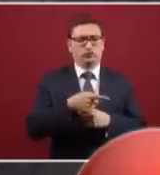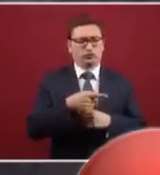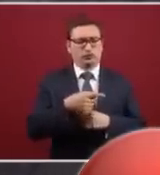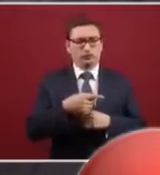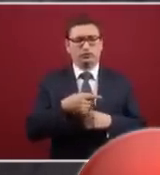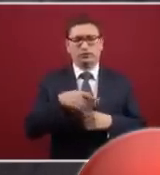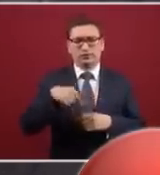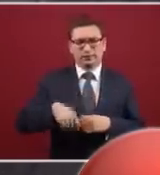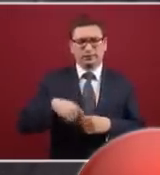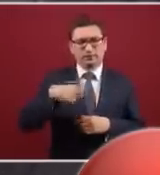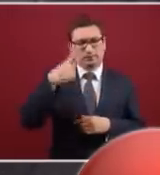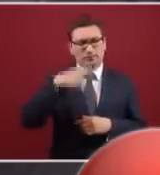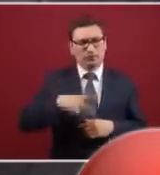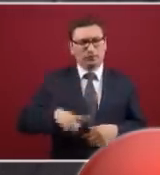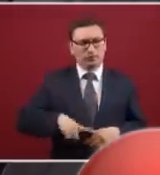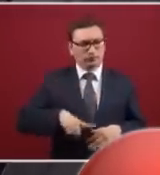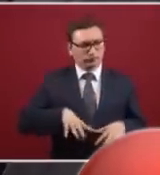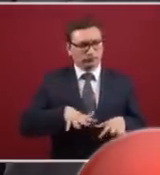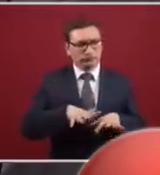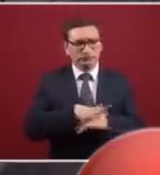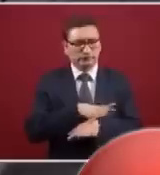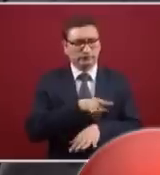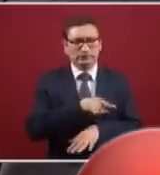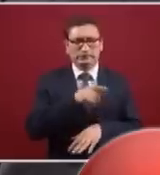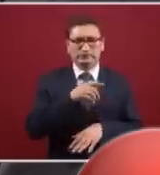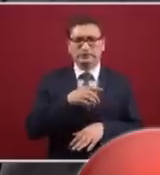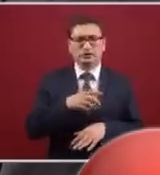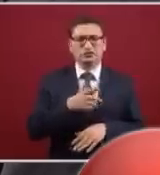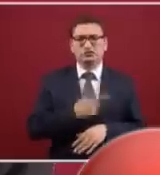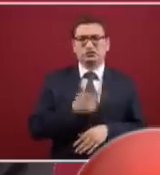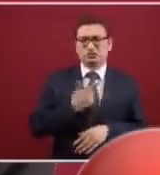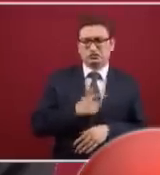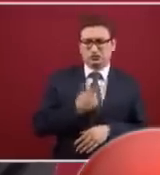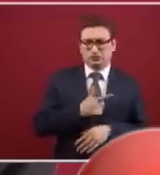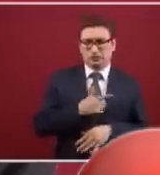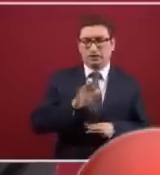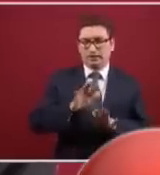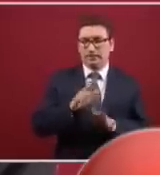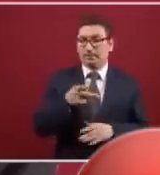pero hay normalidad política.